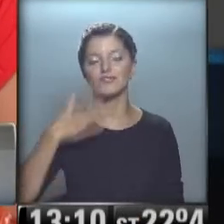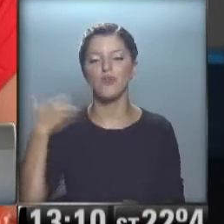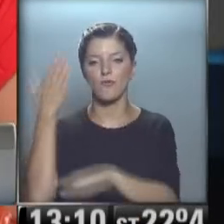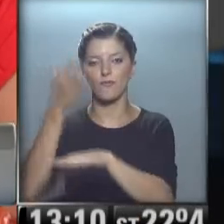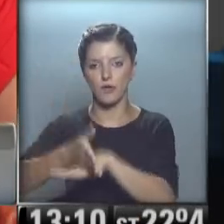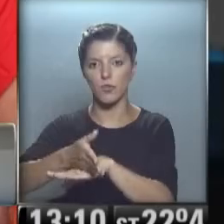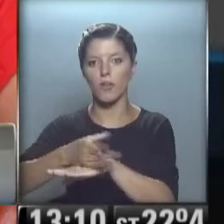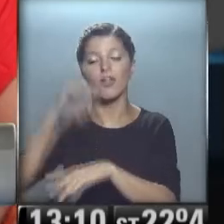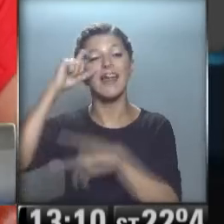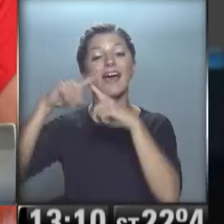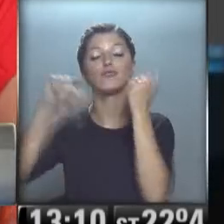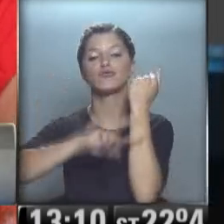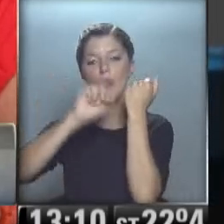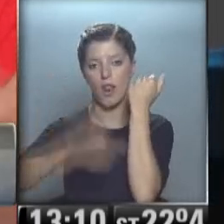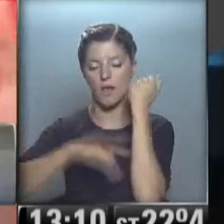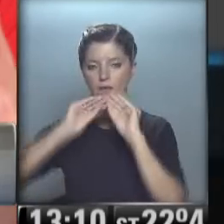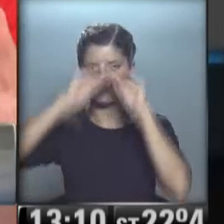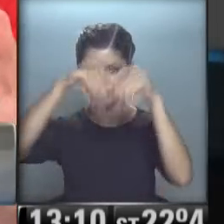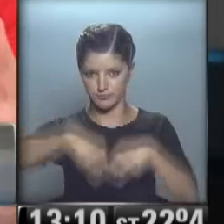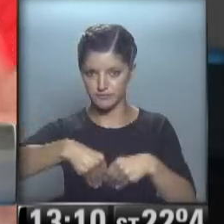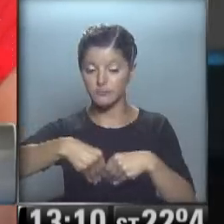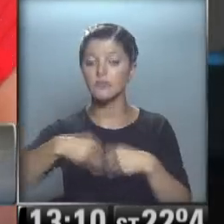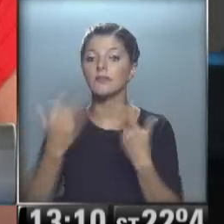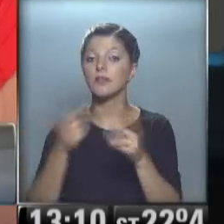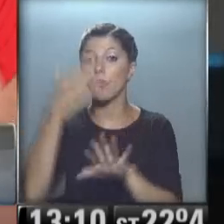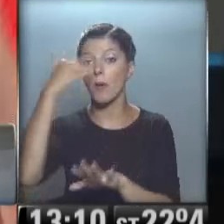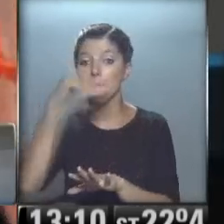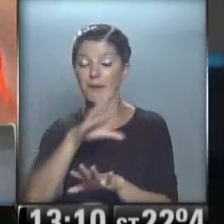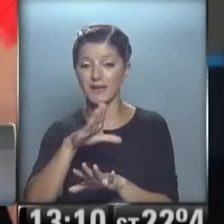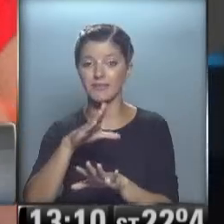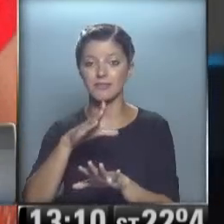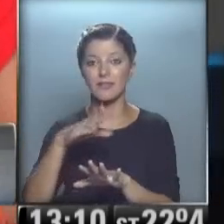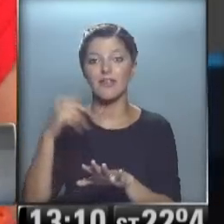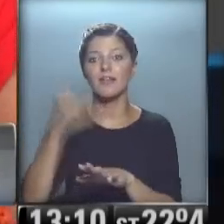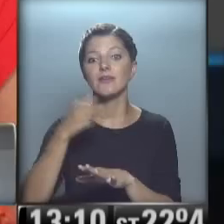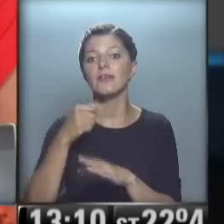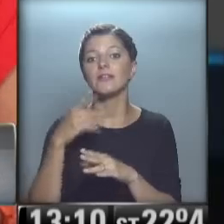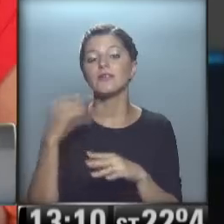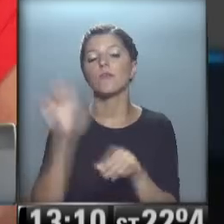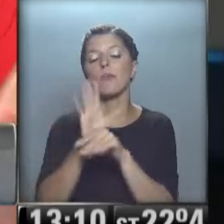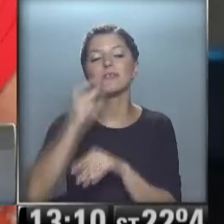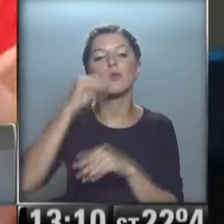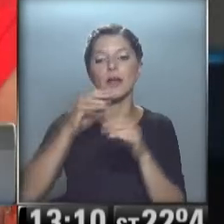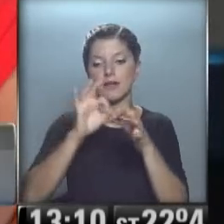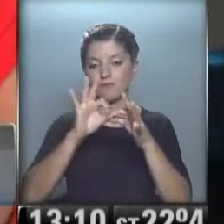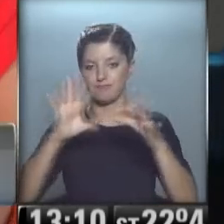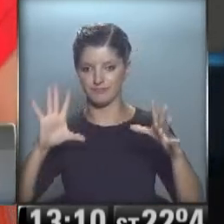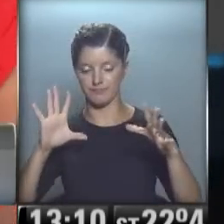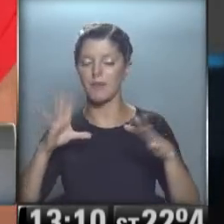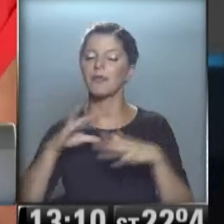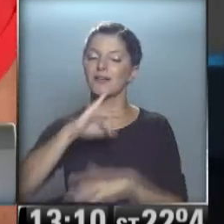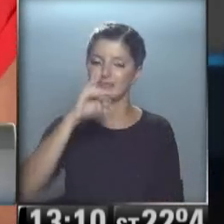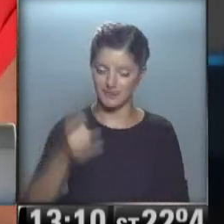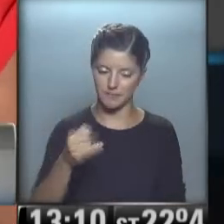la Unión Soviética, y bueno, el momento en que la República de Ucrania se independizada de alguna manera, pero sí, la relación entre